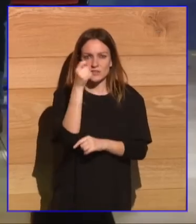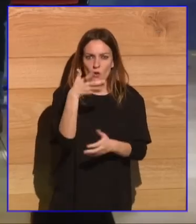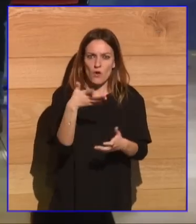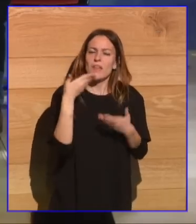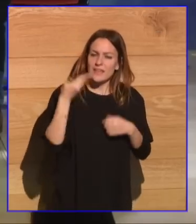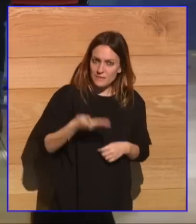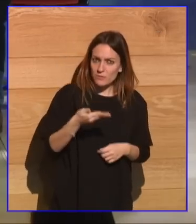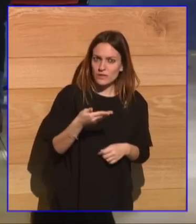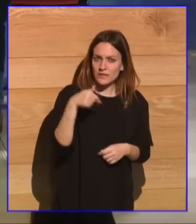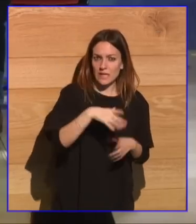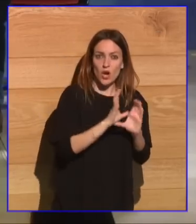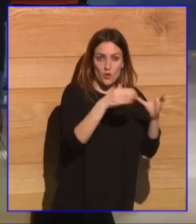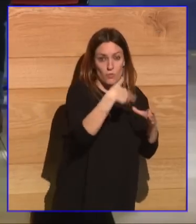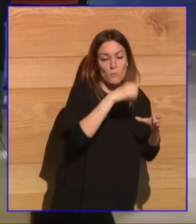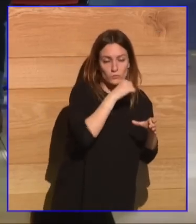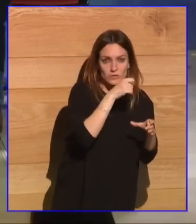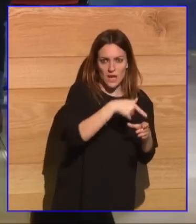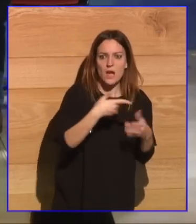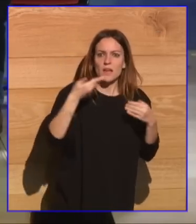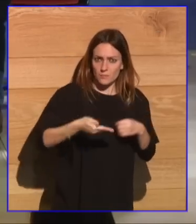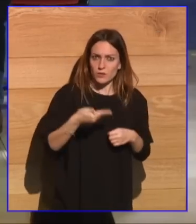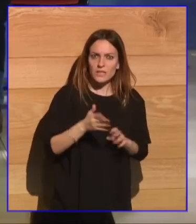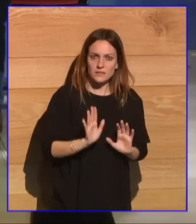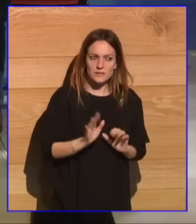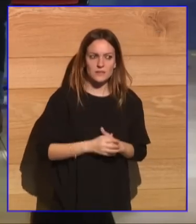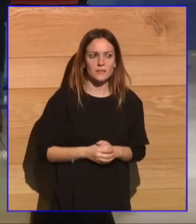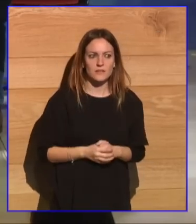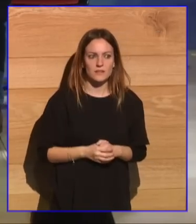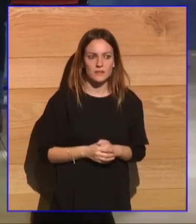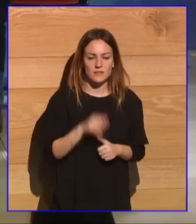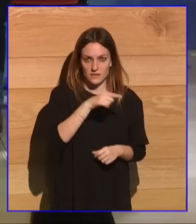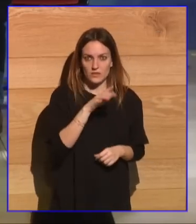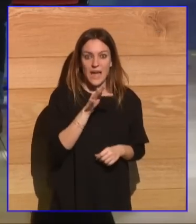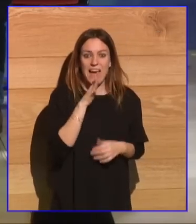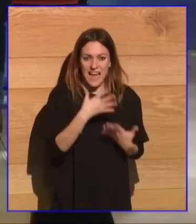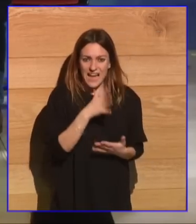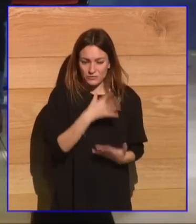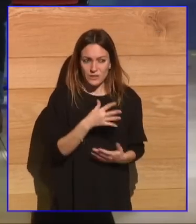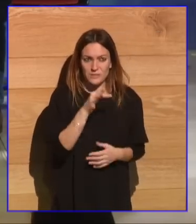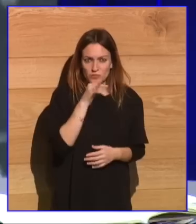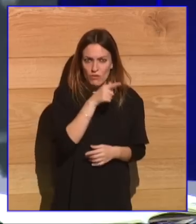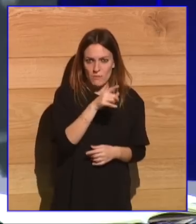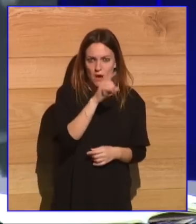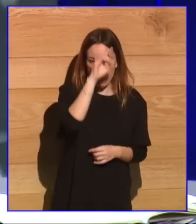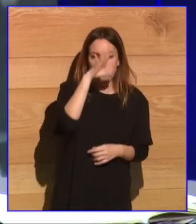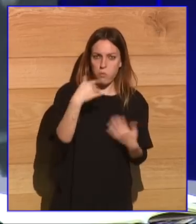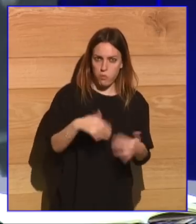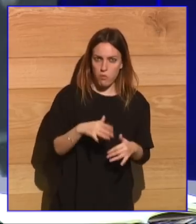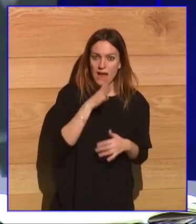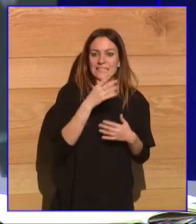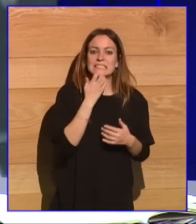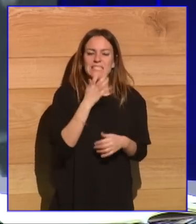aquel momento era tan enorme, había sacado el Will You Are Here, que era, fue un éxito. Sigue siendo muy sorprendente. O sea, si ahora se hiciera Pero, una película de quien sea,